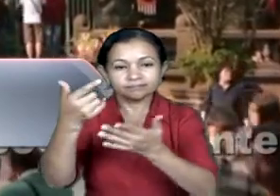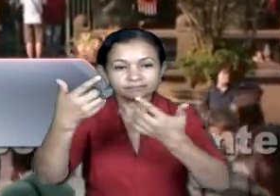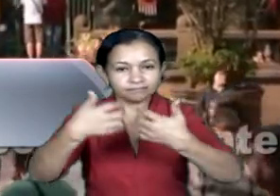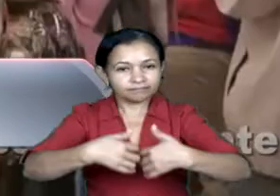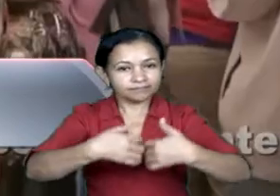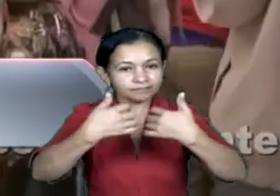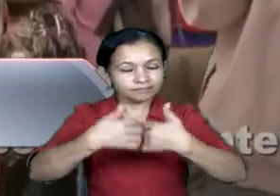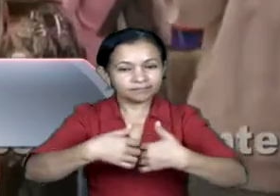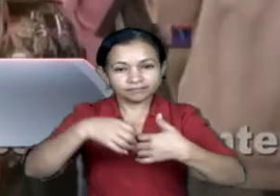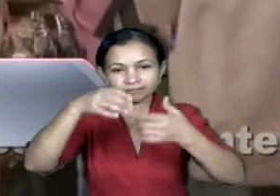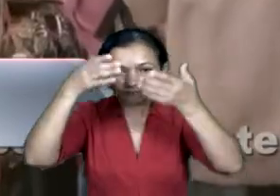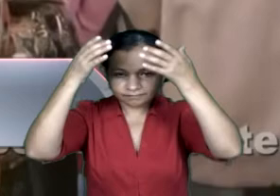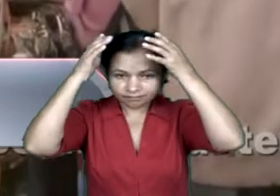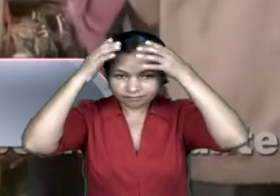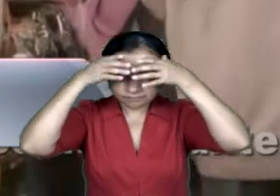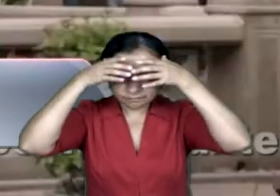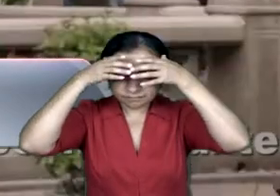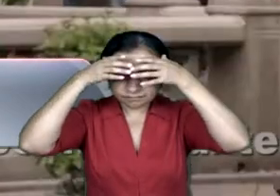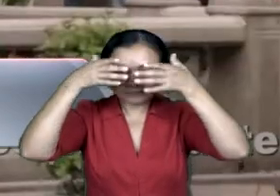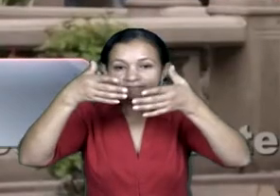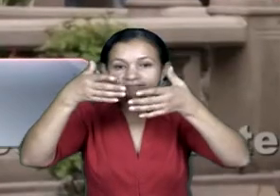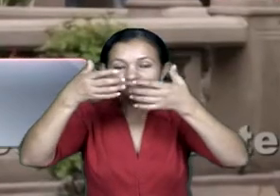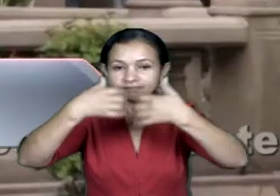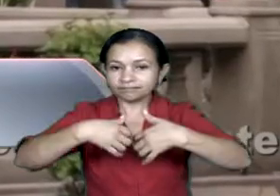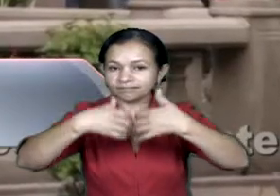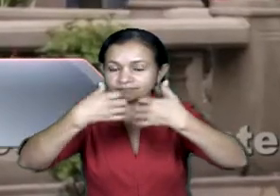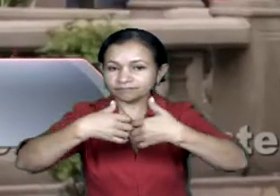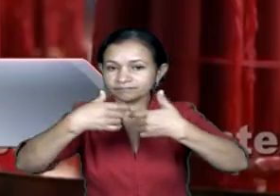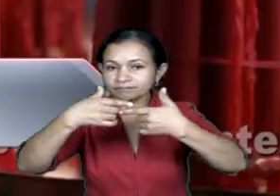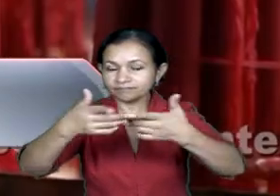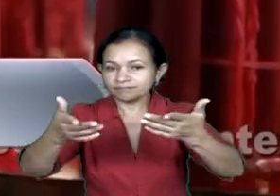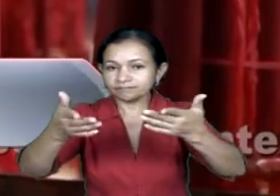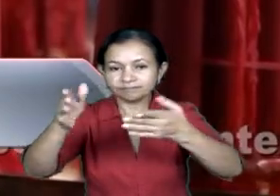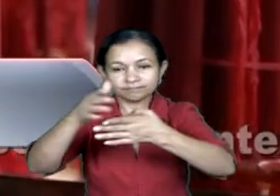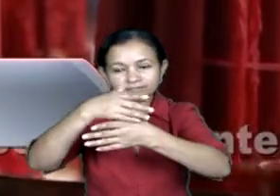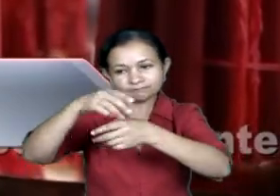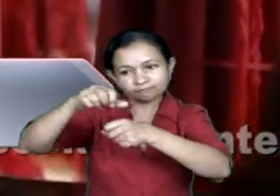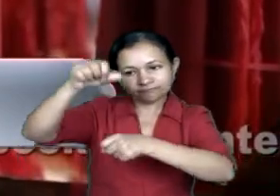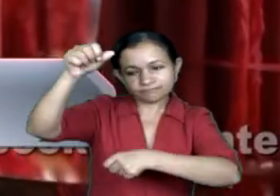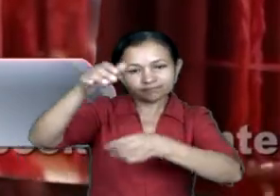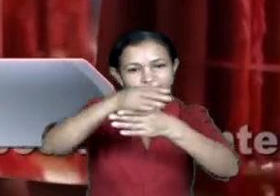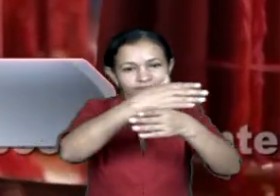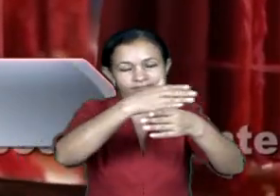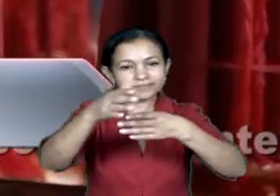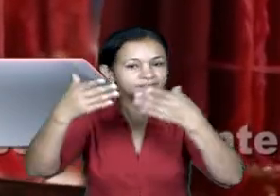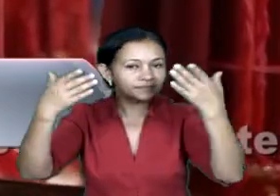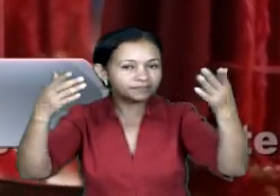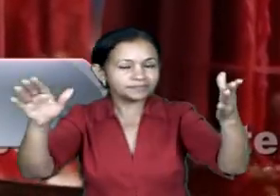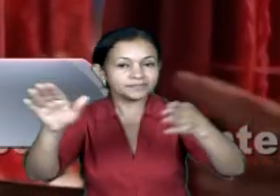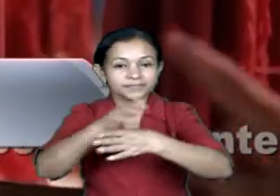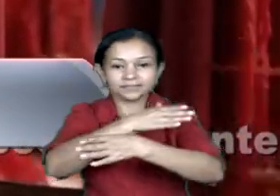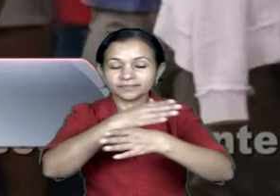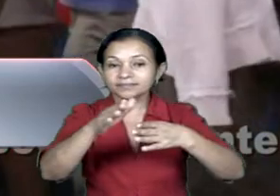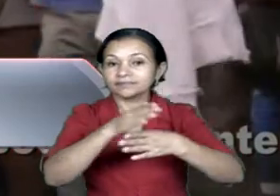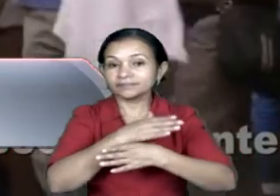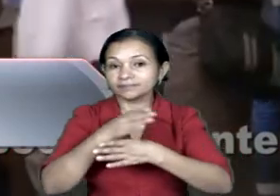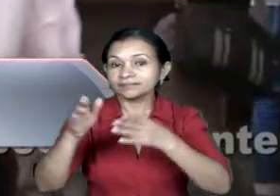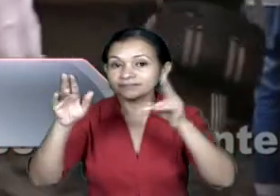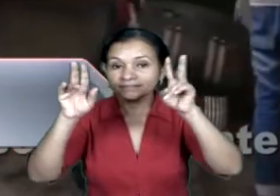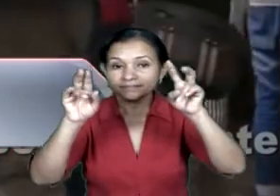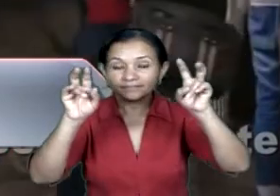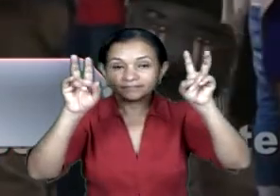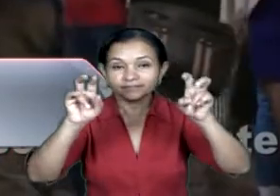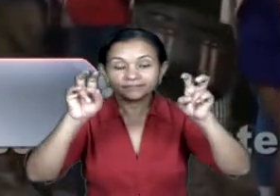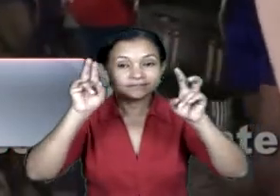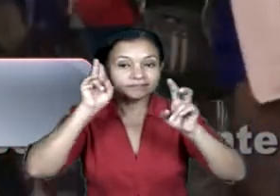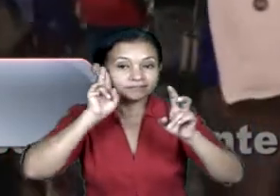industrial, abarca amplios sectores, ¿no? Una vinculación bastante fuerte en cuanto al